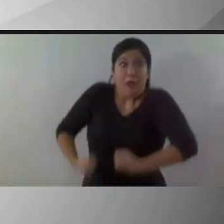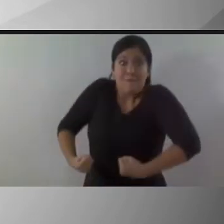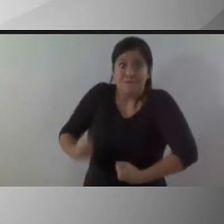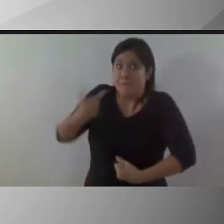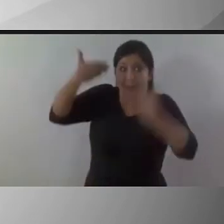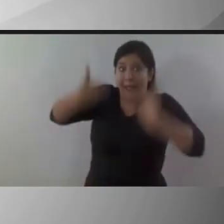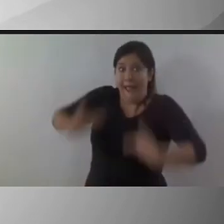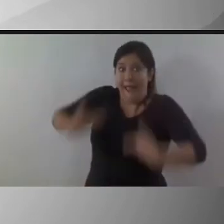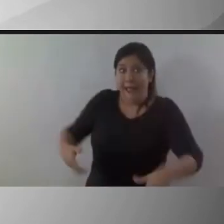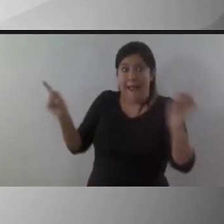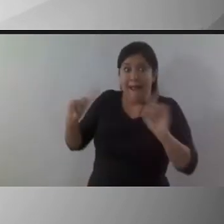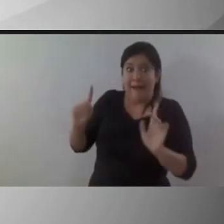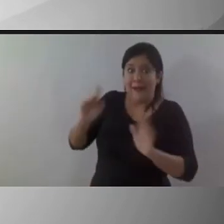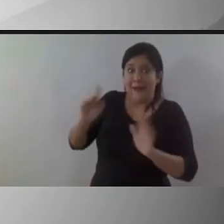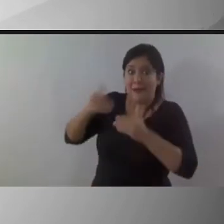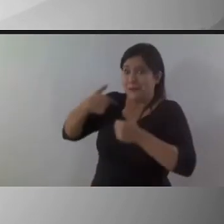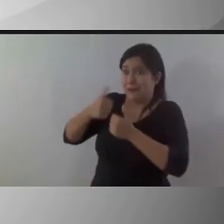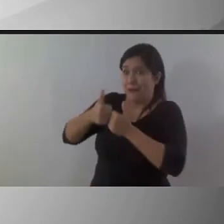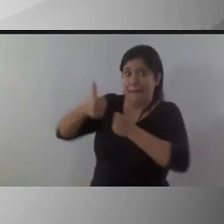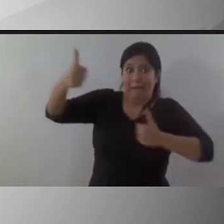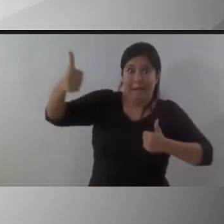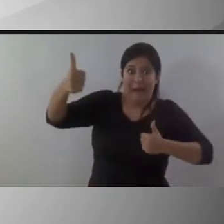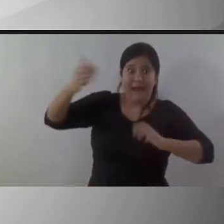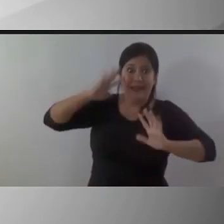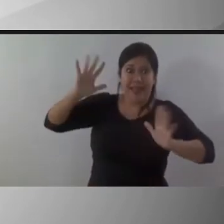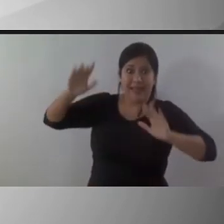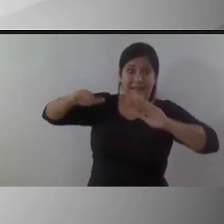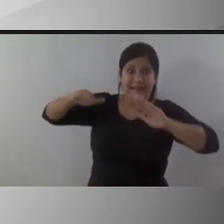que estamos afuera de ese paradigma,